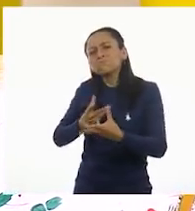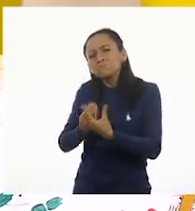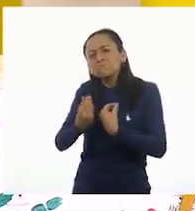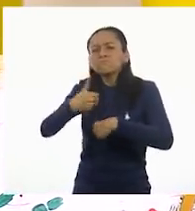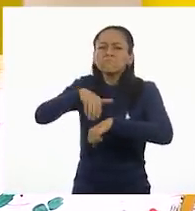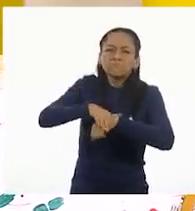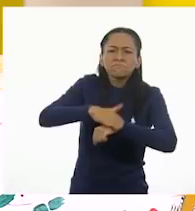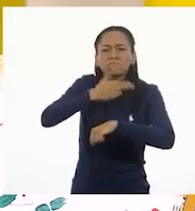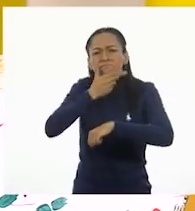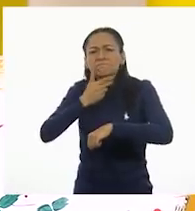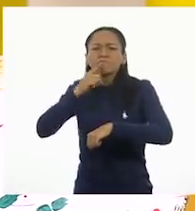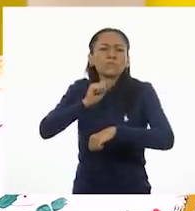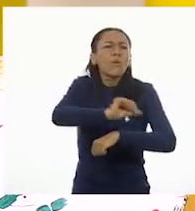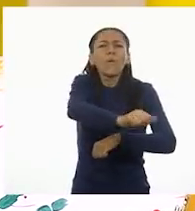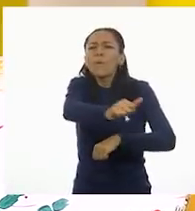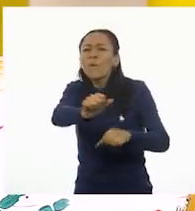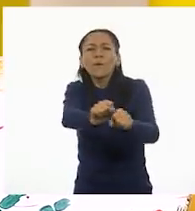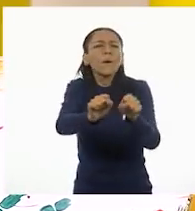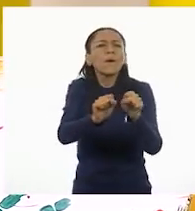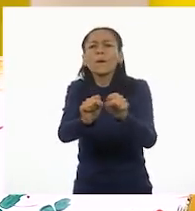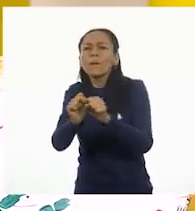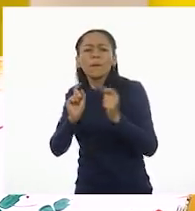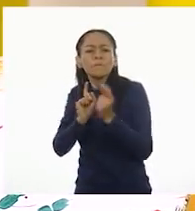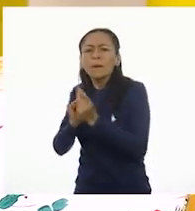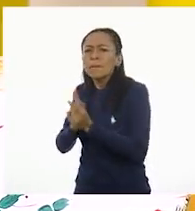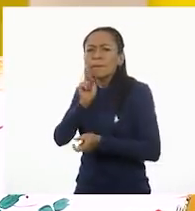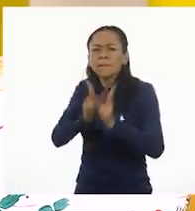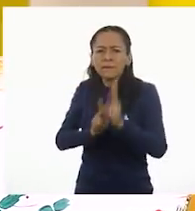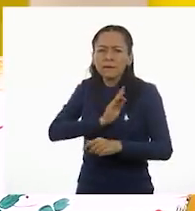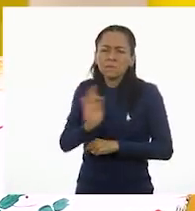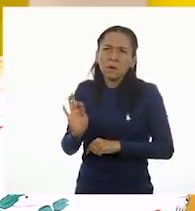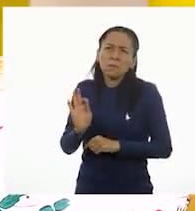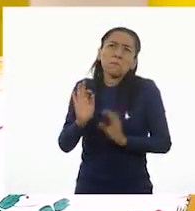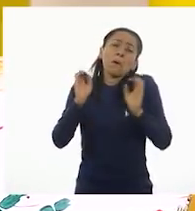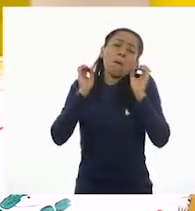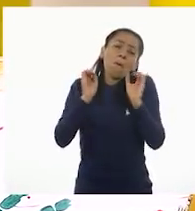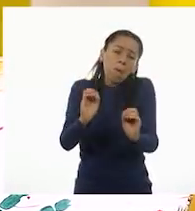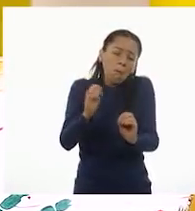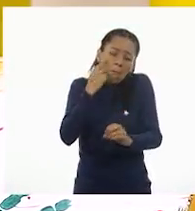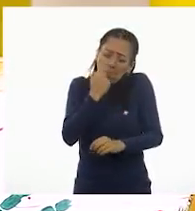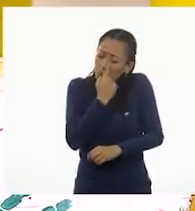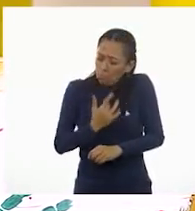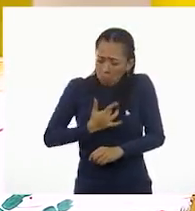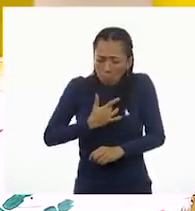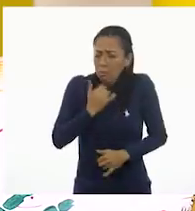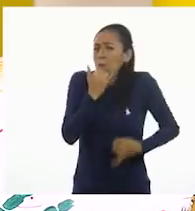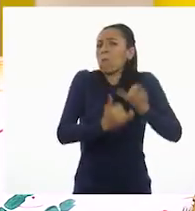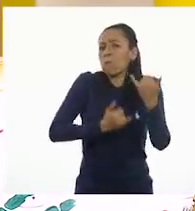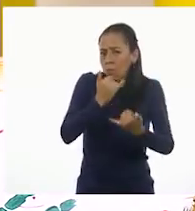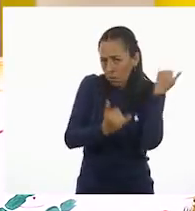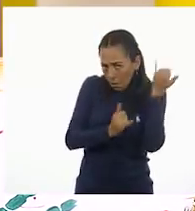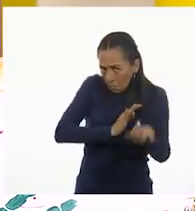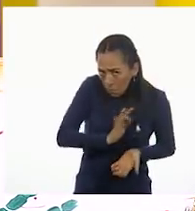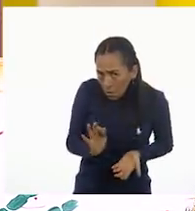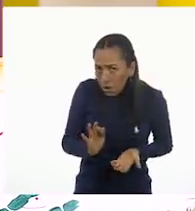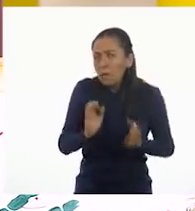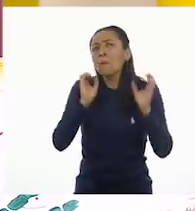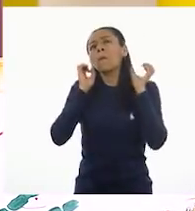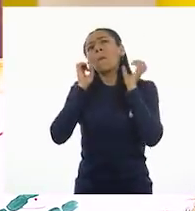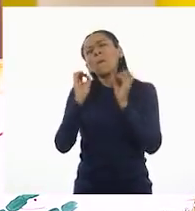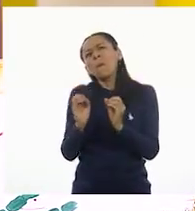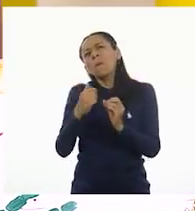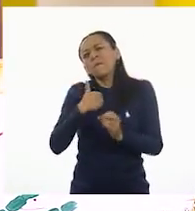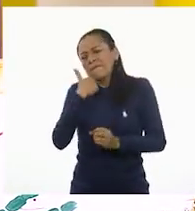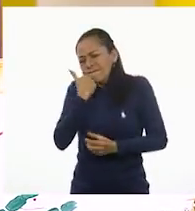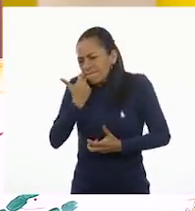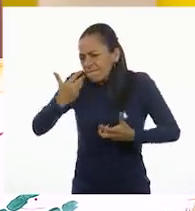otros salones. Si quiero, puedo jugar un rato. Además, puedo decidir qué hacer siempre. Y cuando no lastimo